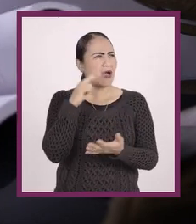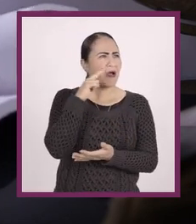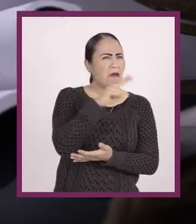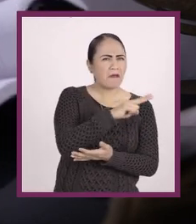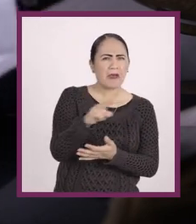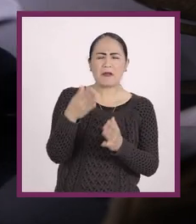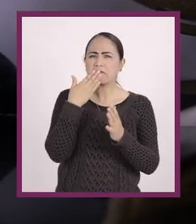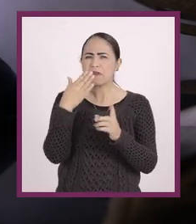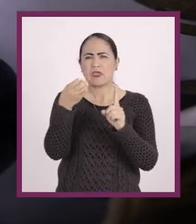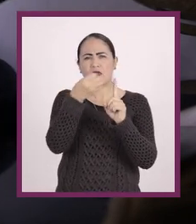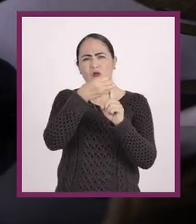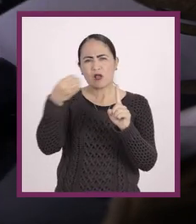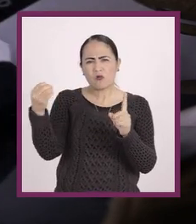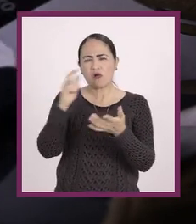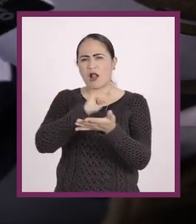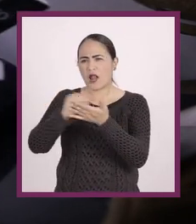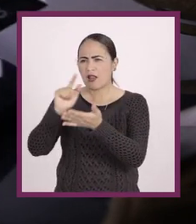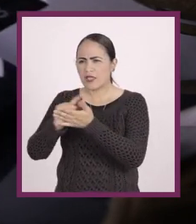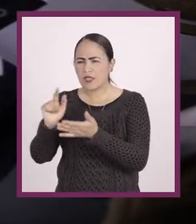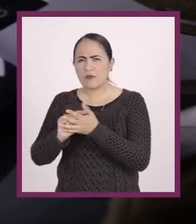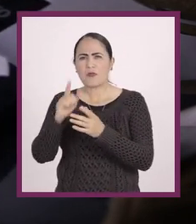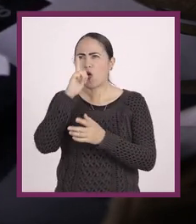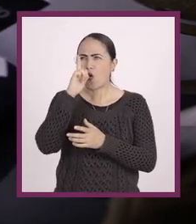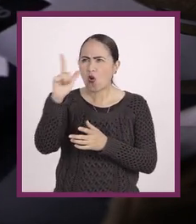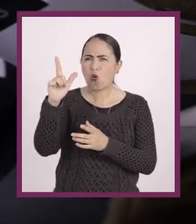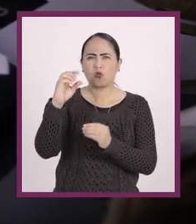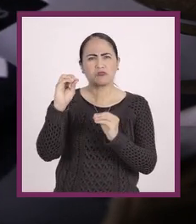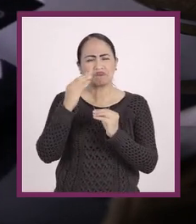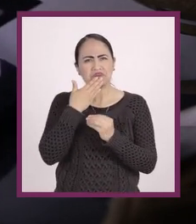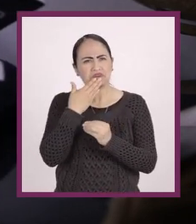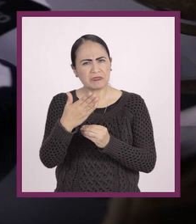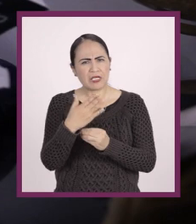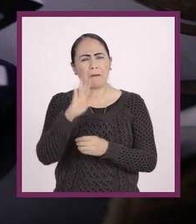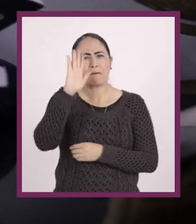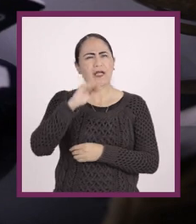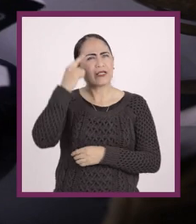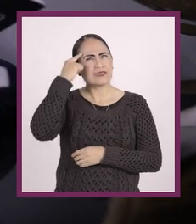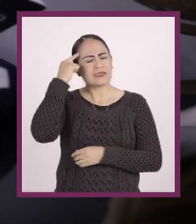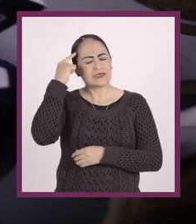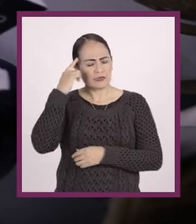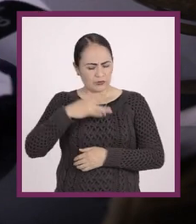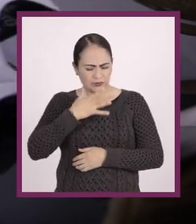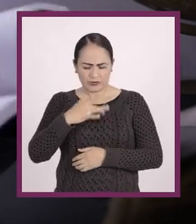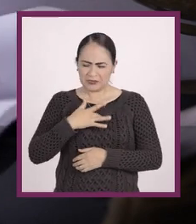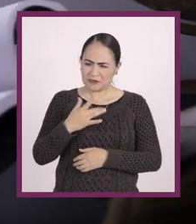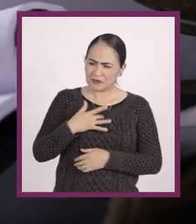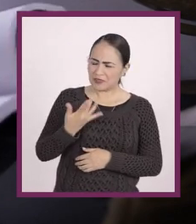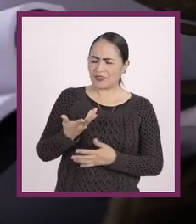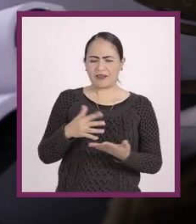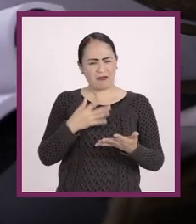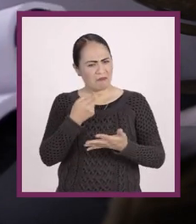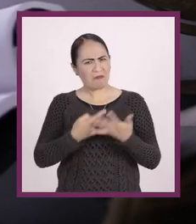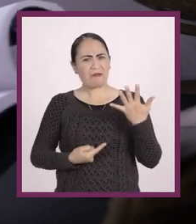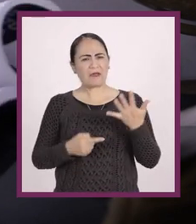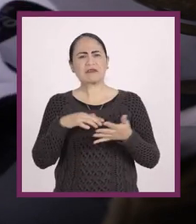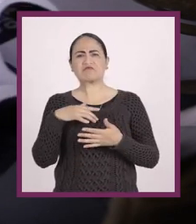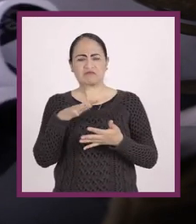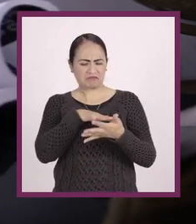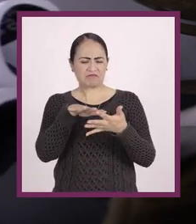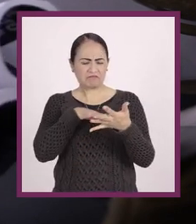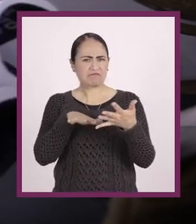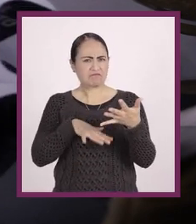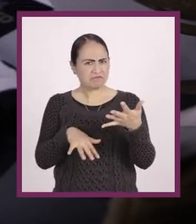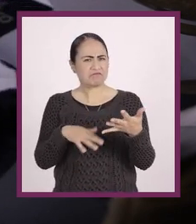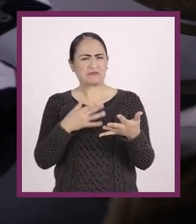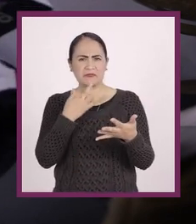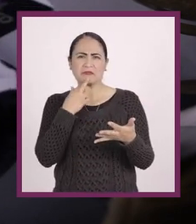también influye en la percepción del espacio que las cosas se vean bien que estén limpias y con buena decoración es como consentir a nuestros sentidos y